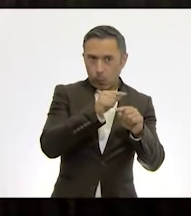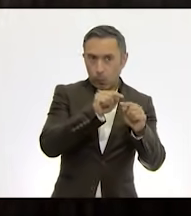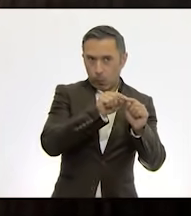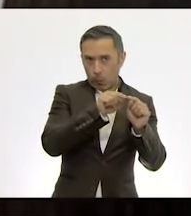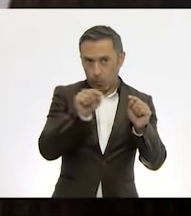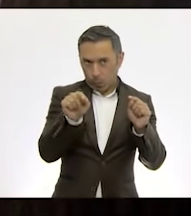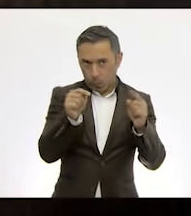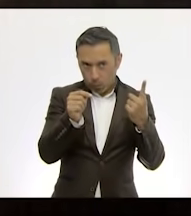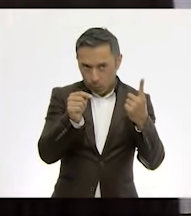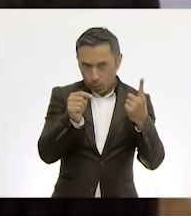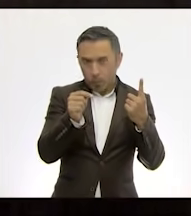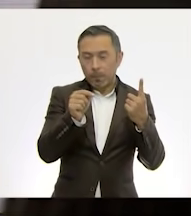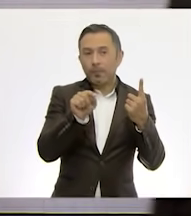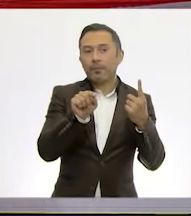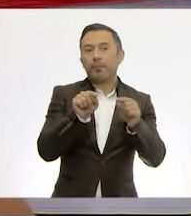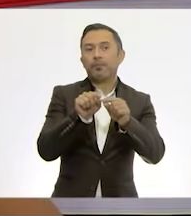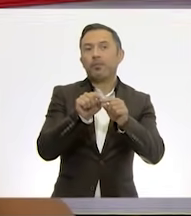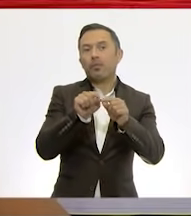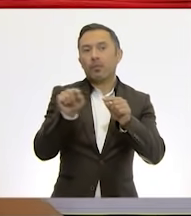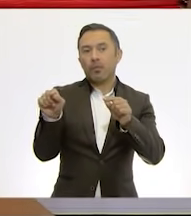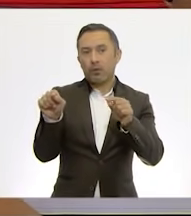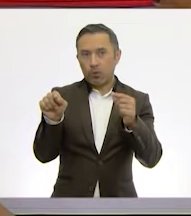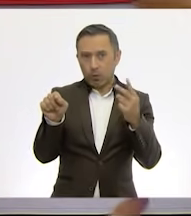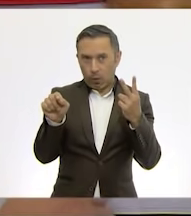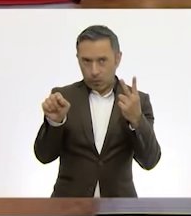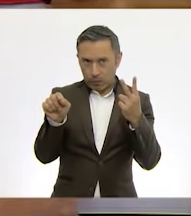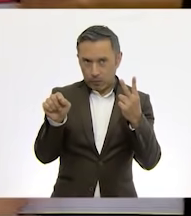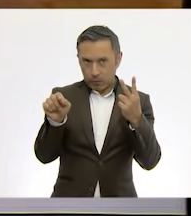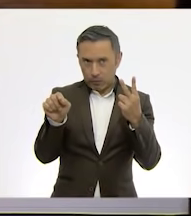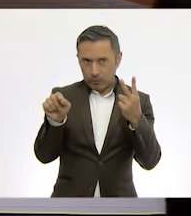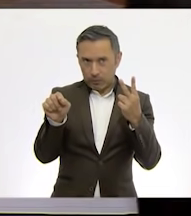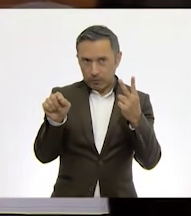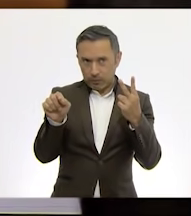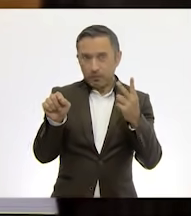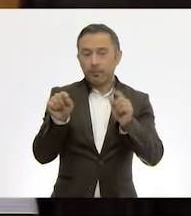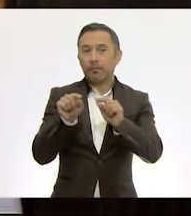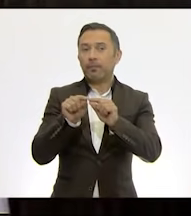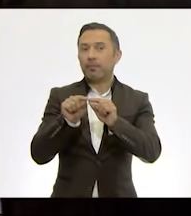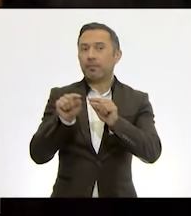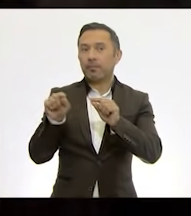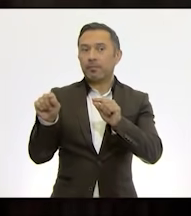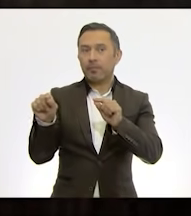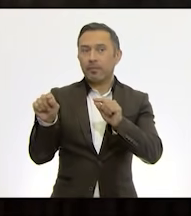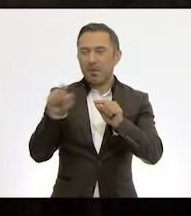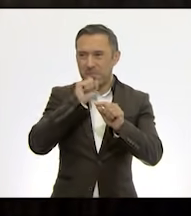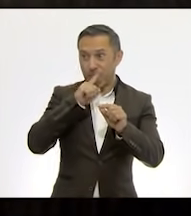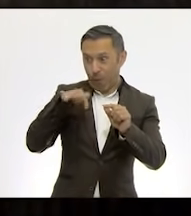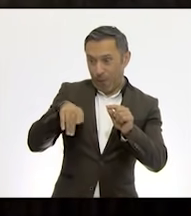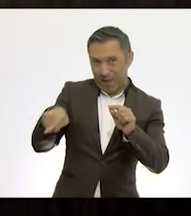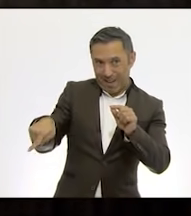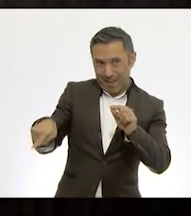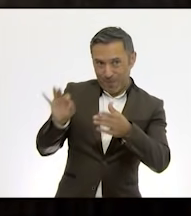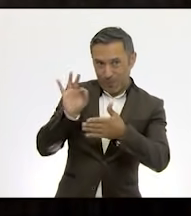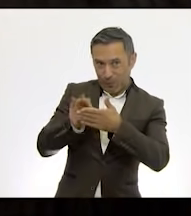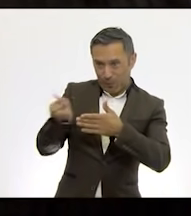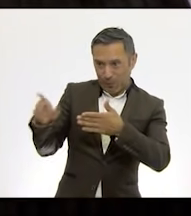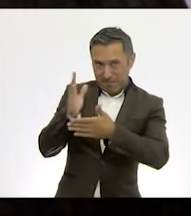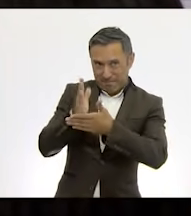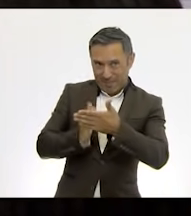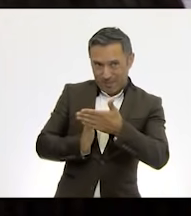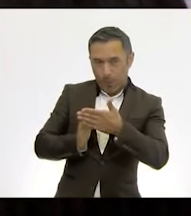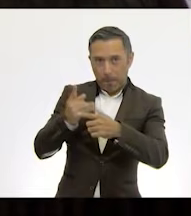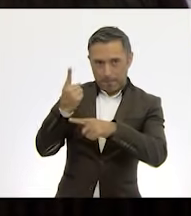un cuarto y luego lo volcamos Dos cuartos. Entonces, damos cuenta que llegamos al mismo punto donde estabas tú, que era un medio,